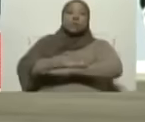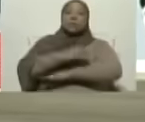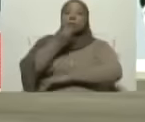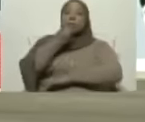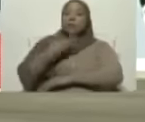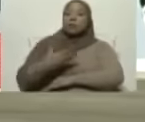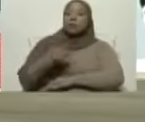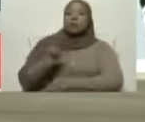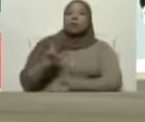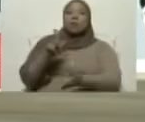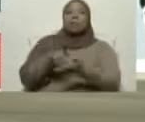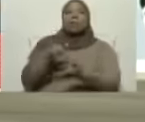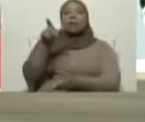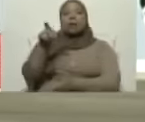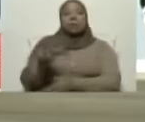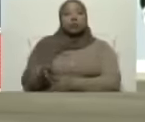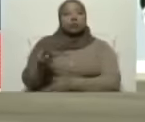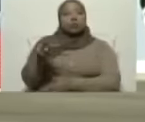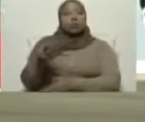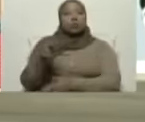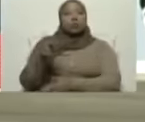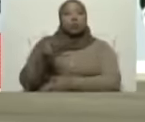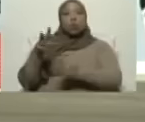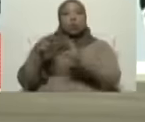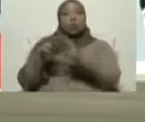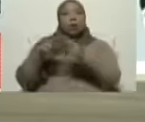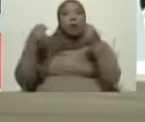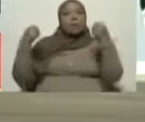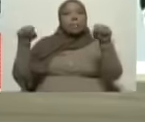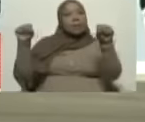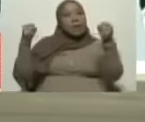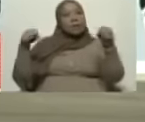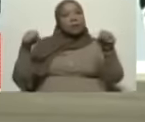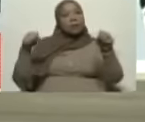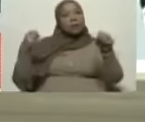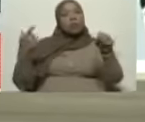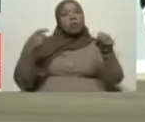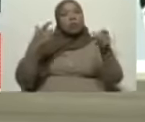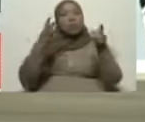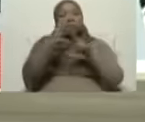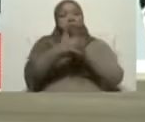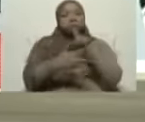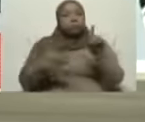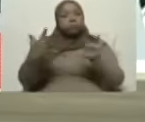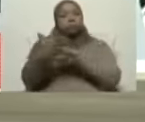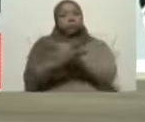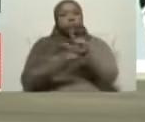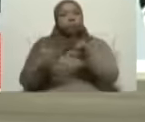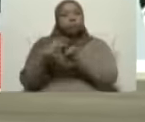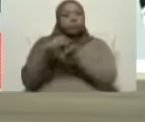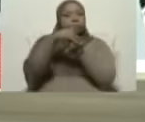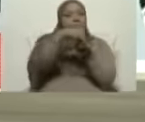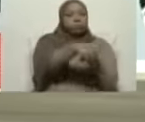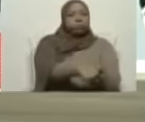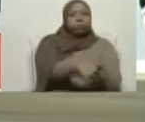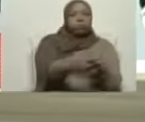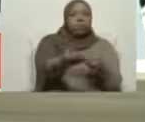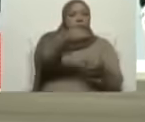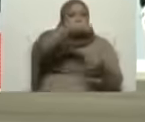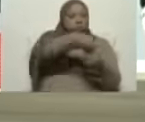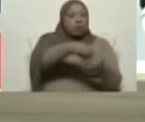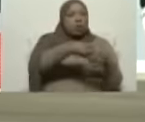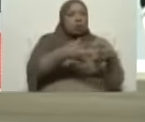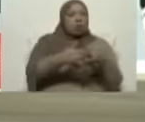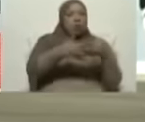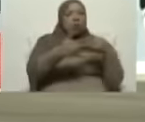su participación conociendo sus prácticas neocolonialistas e intervencionistas